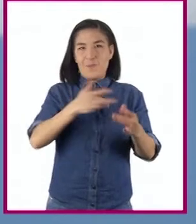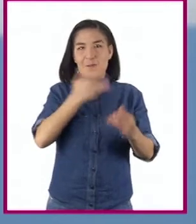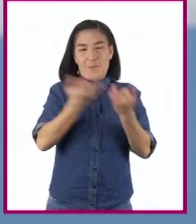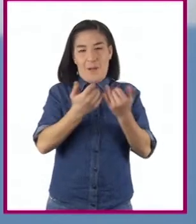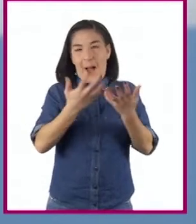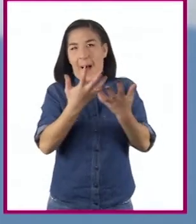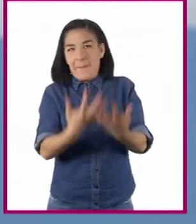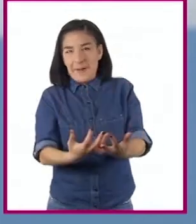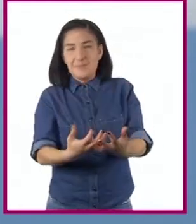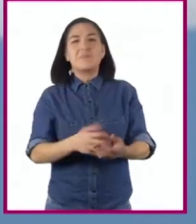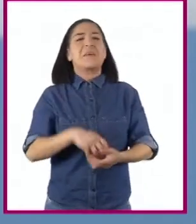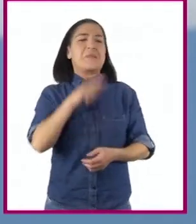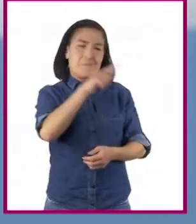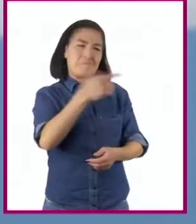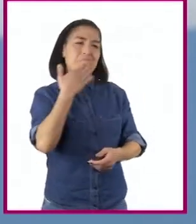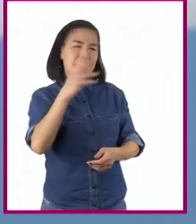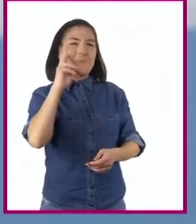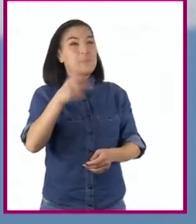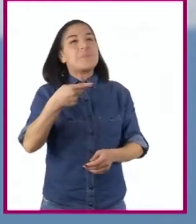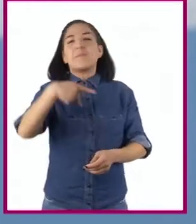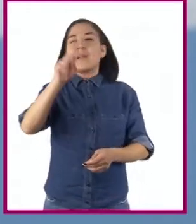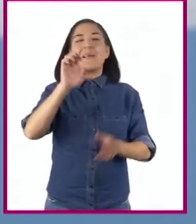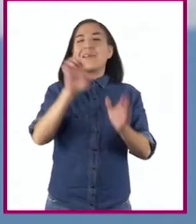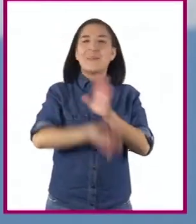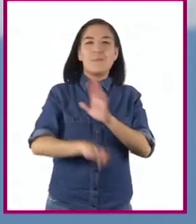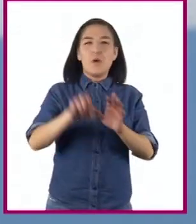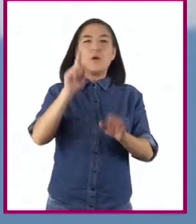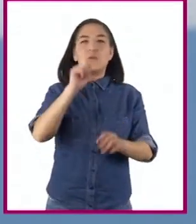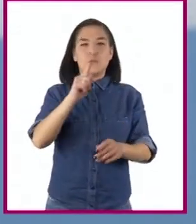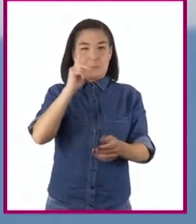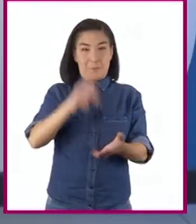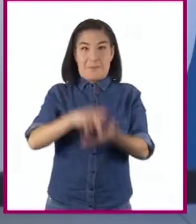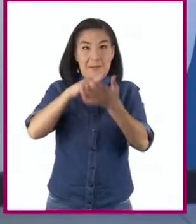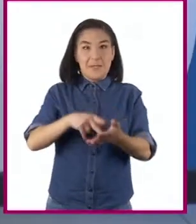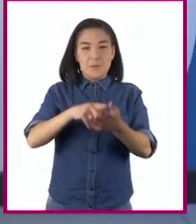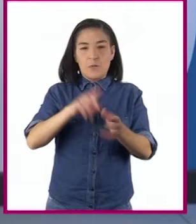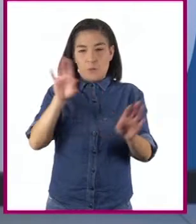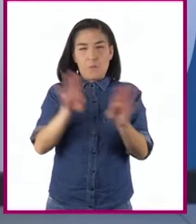observación. Pero si solo actuara el peso, ese yo-yo caería.